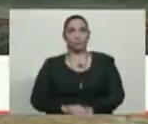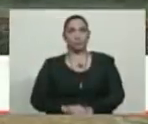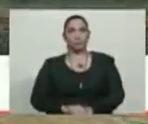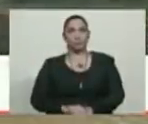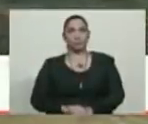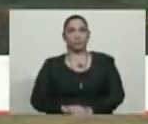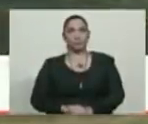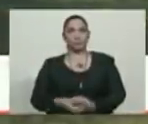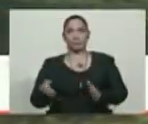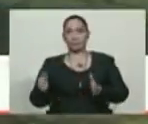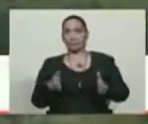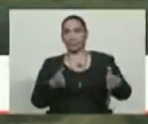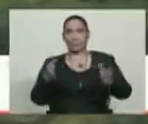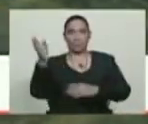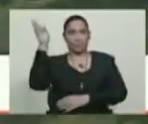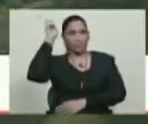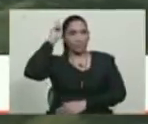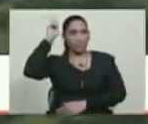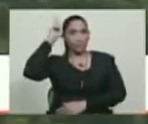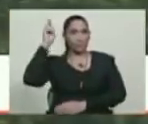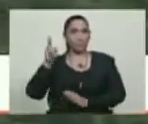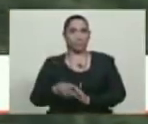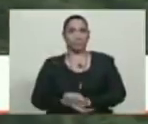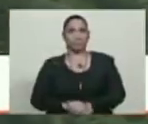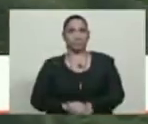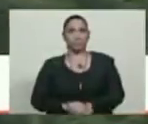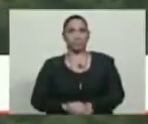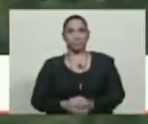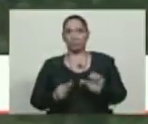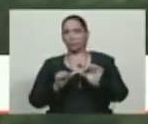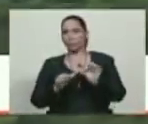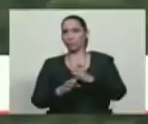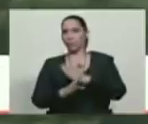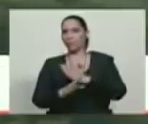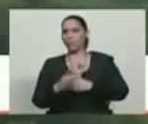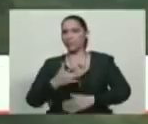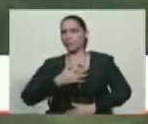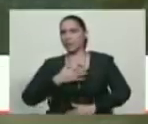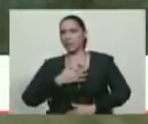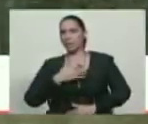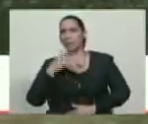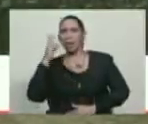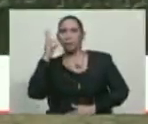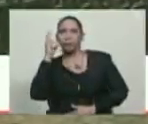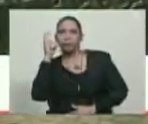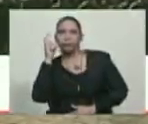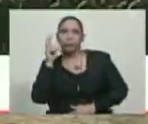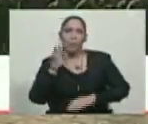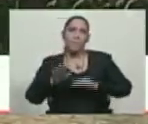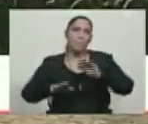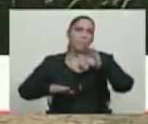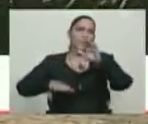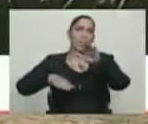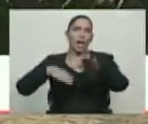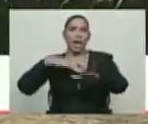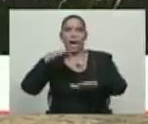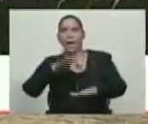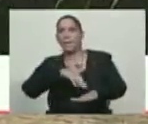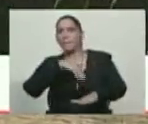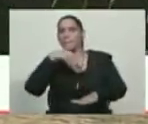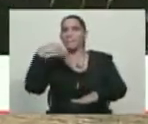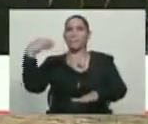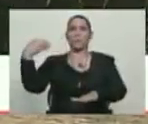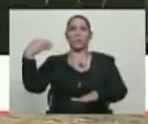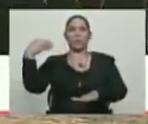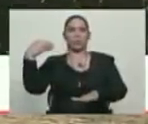Camino de los indios. Todavía se siente su paso, su espíritu, su presencia de Huayca y